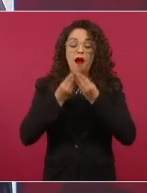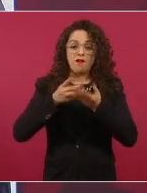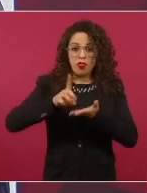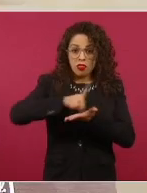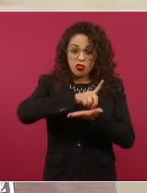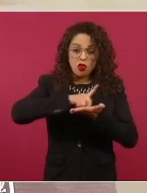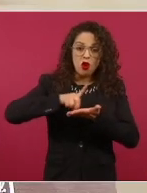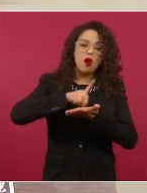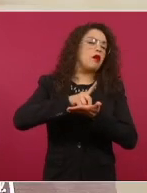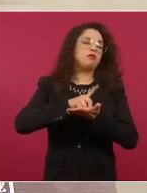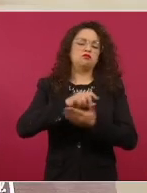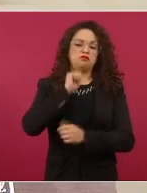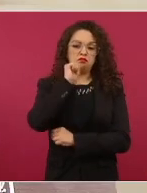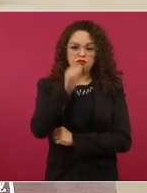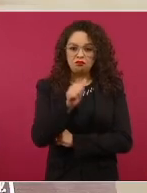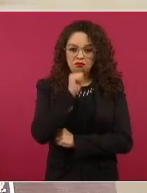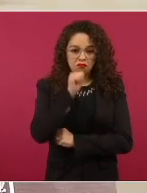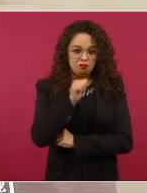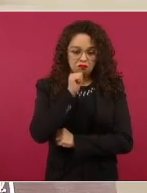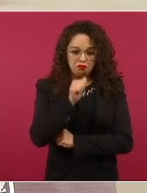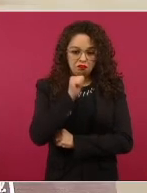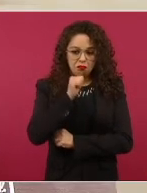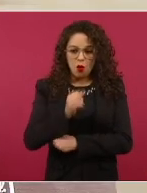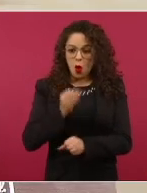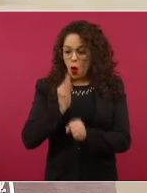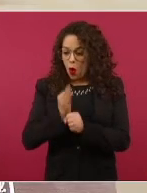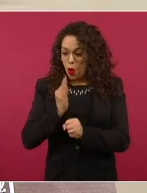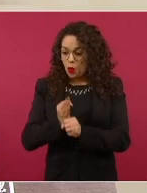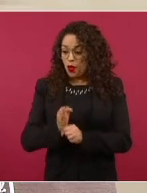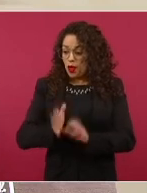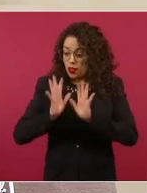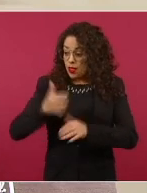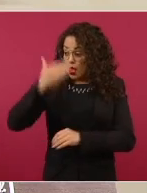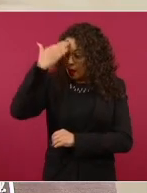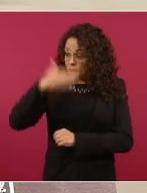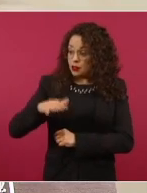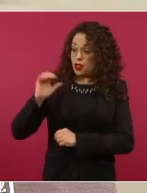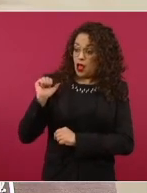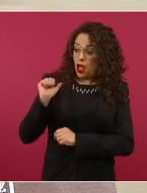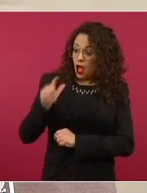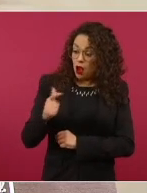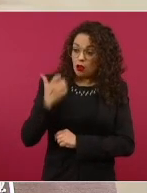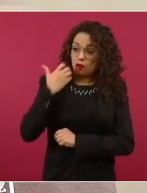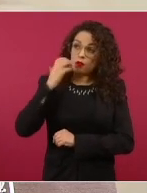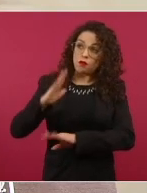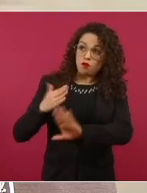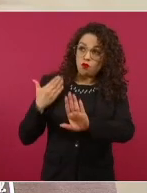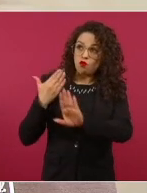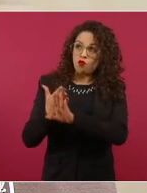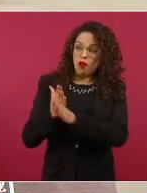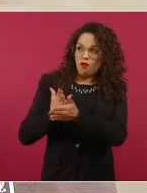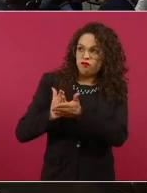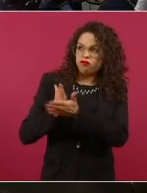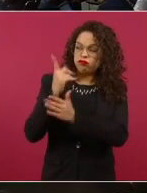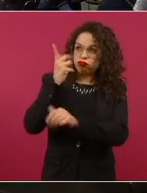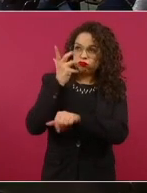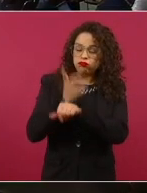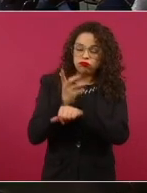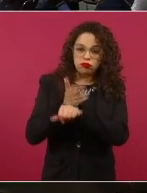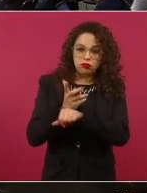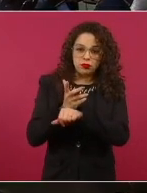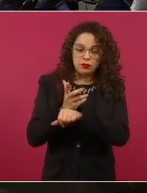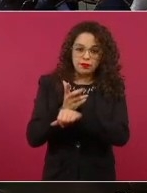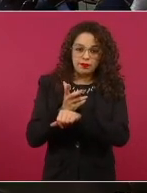Concluye que hasta la fecha no se han confirmado casos de ataques hacia Estados Unidos